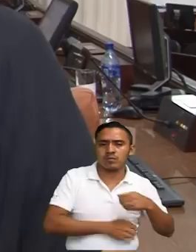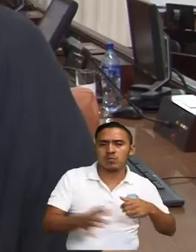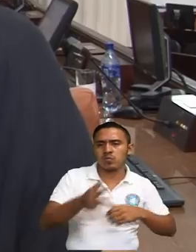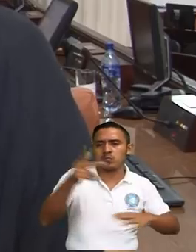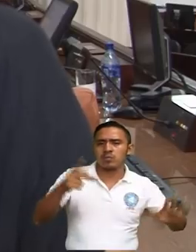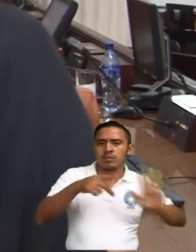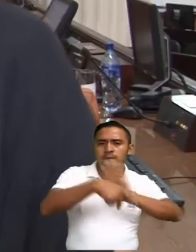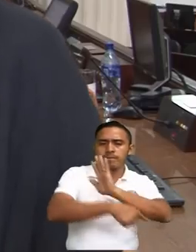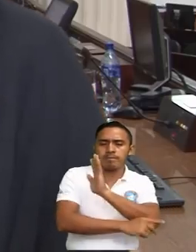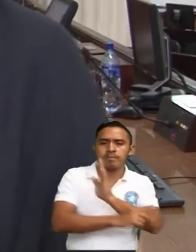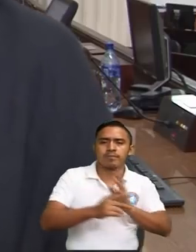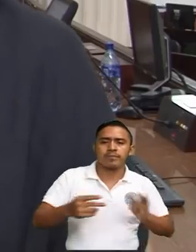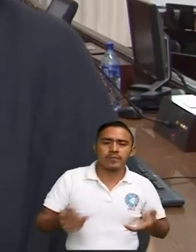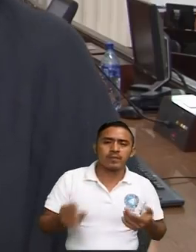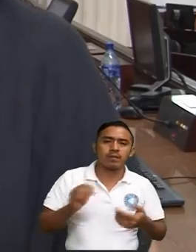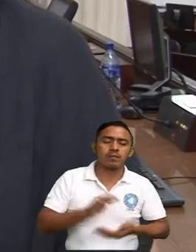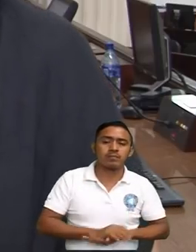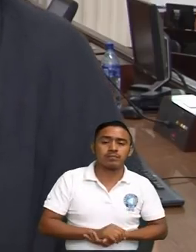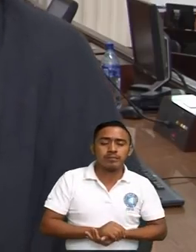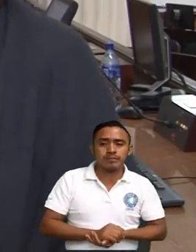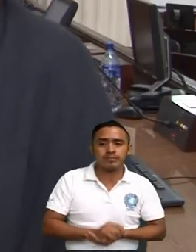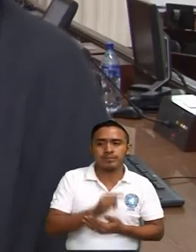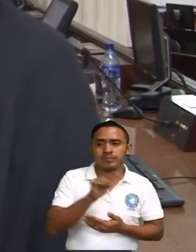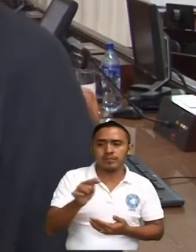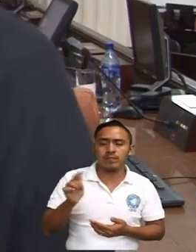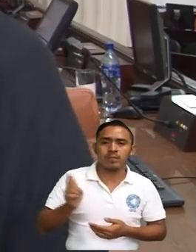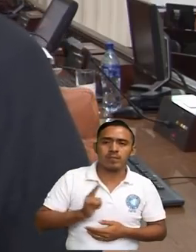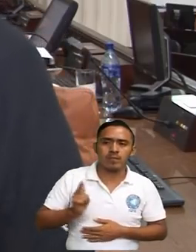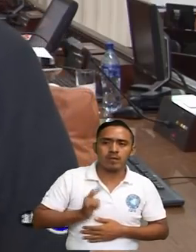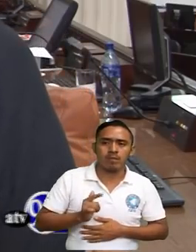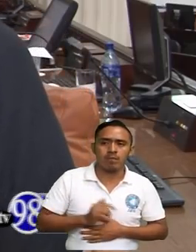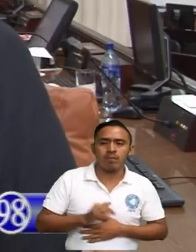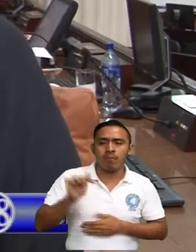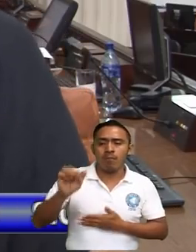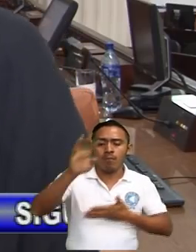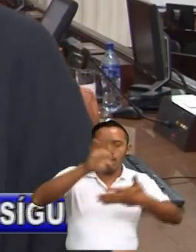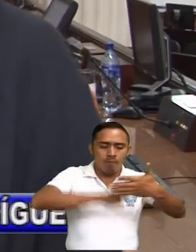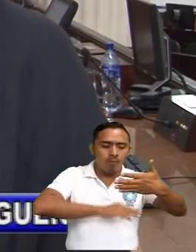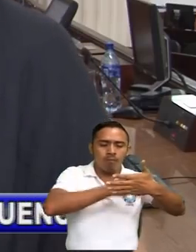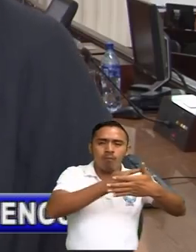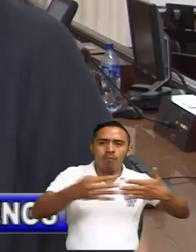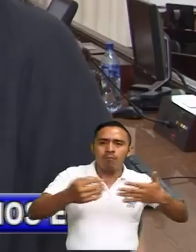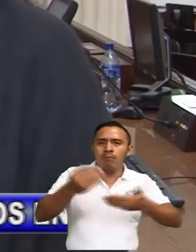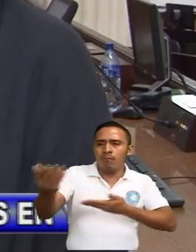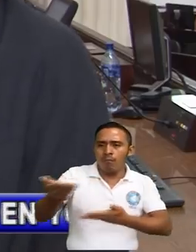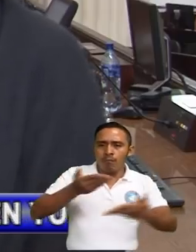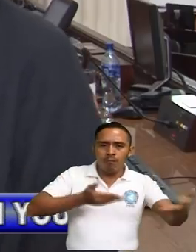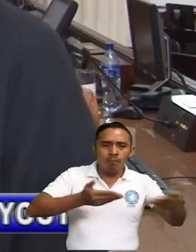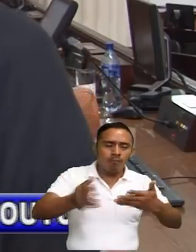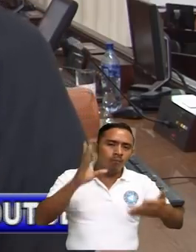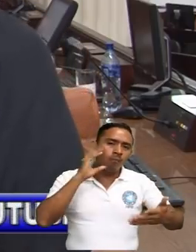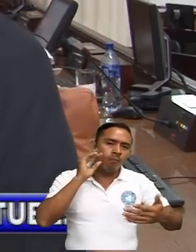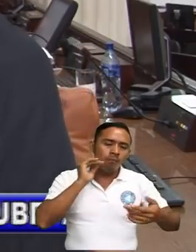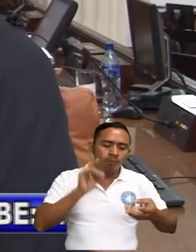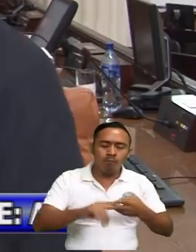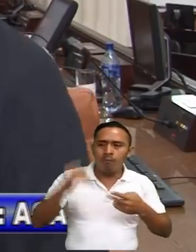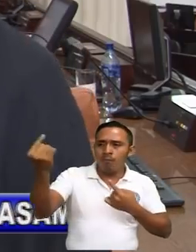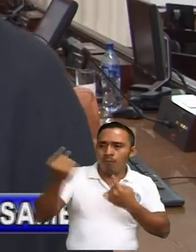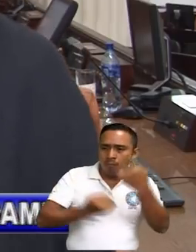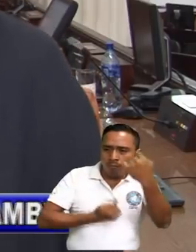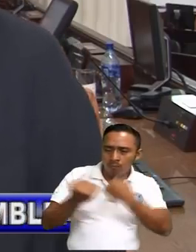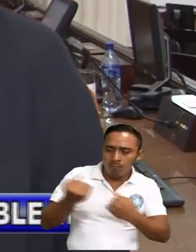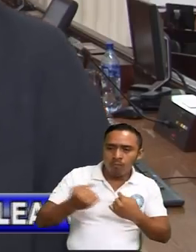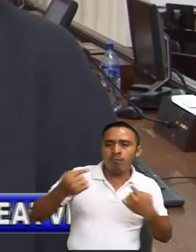diferentes países y en esas relaciones lo que tiene es una programación de intercambio, ya sea de ingreso y